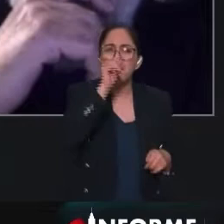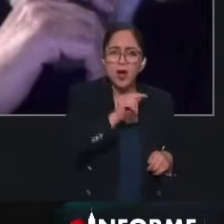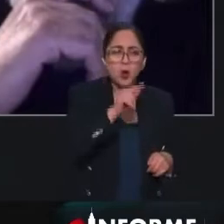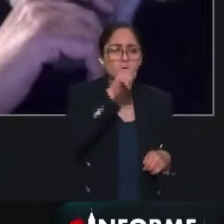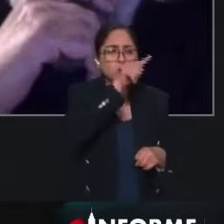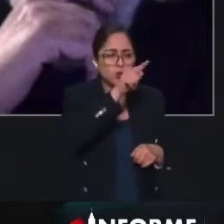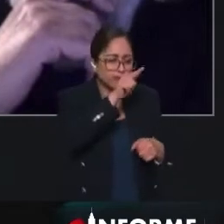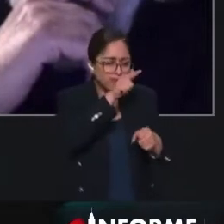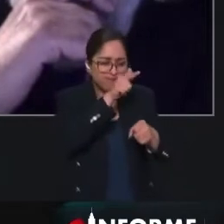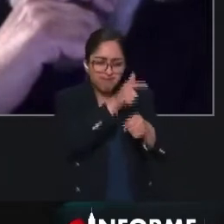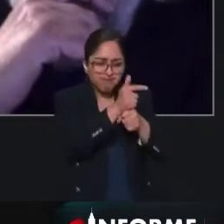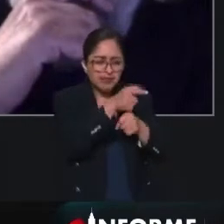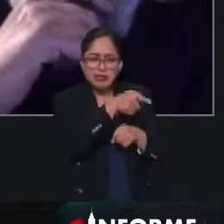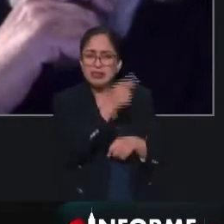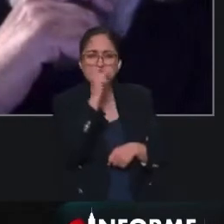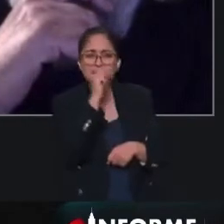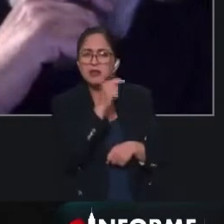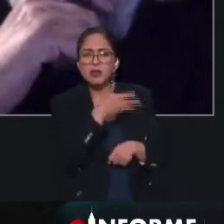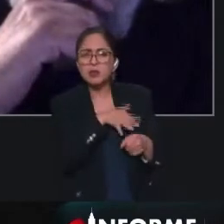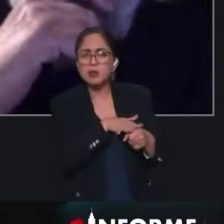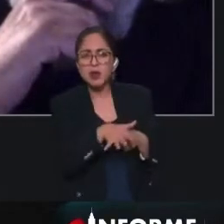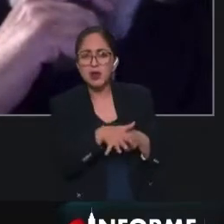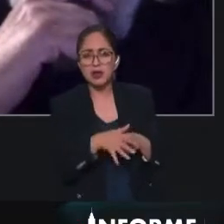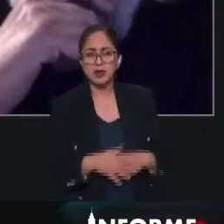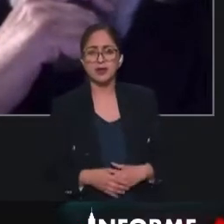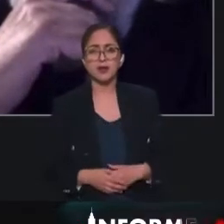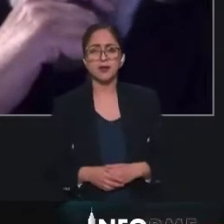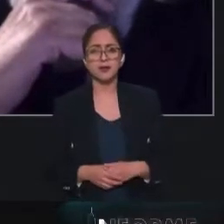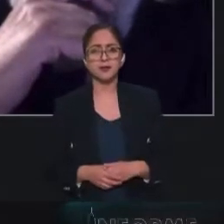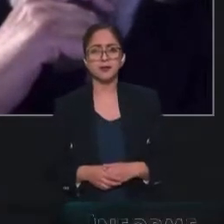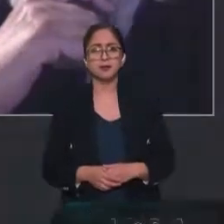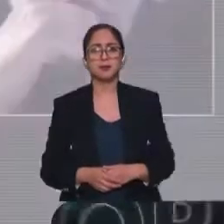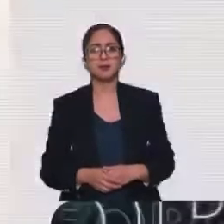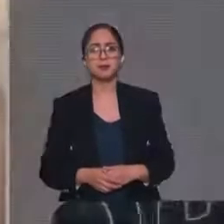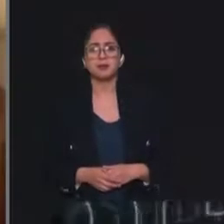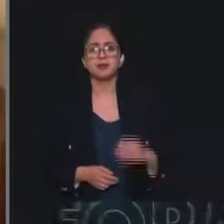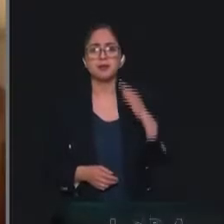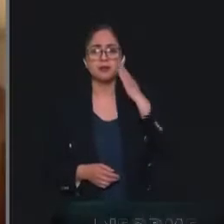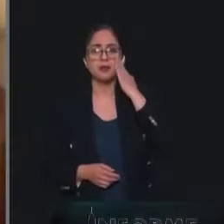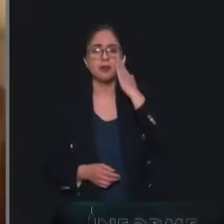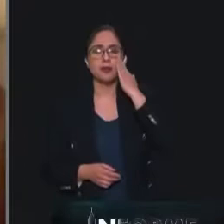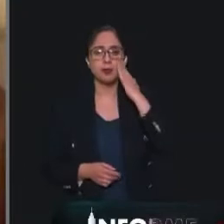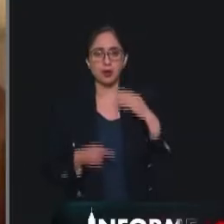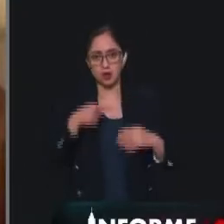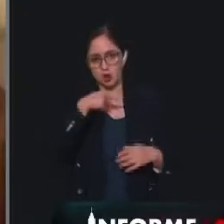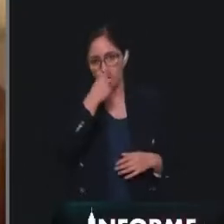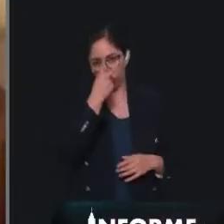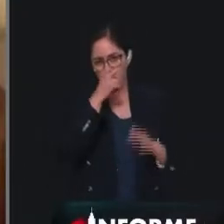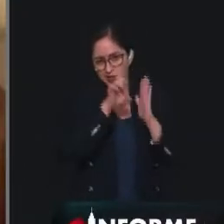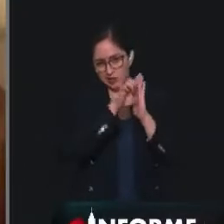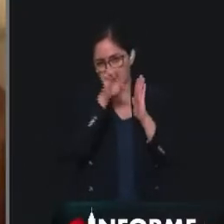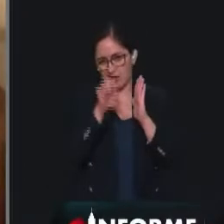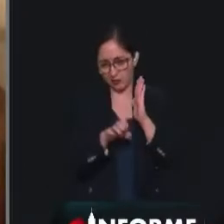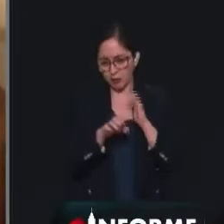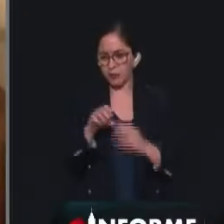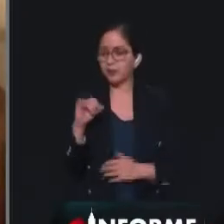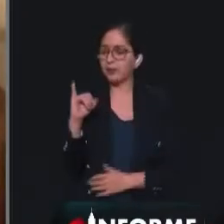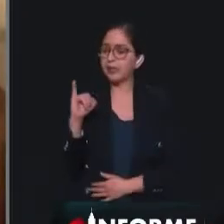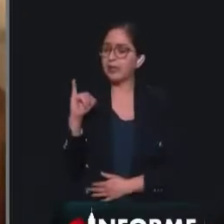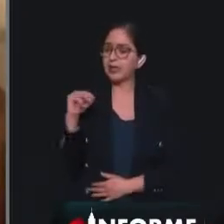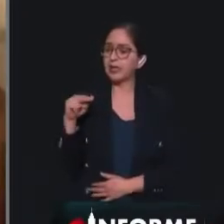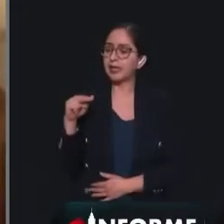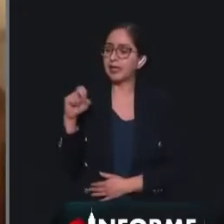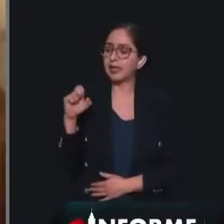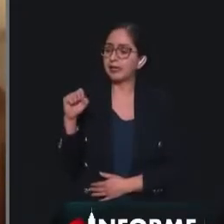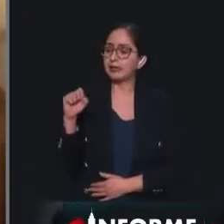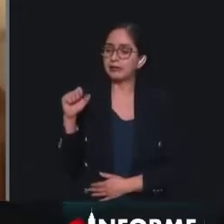lo identificas? Voy a poner 2 ejemplos. El primero es el INSABI. O sea, creo que tenemos que saber mejor